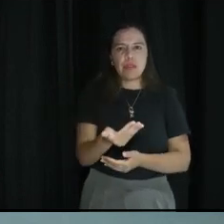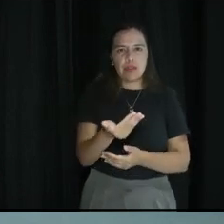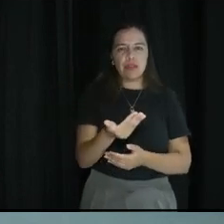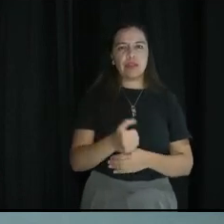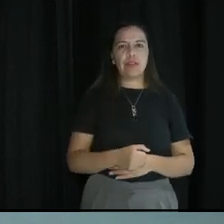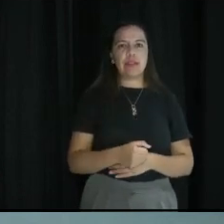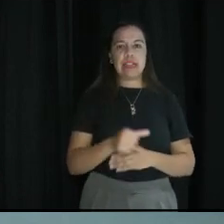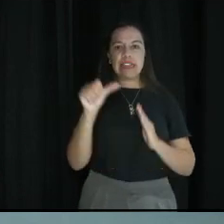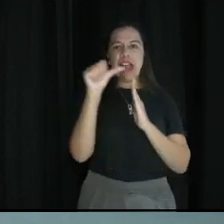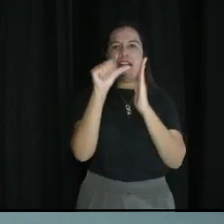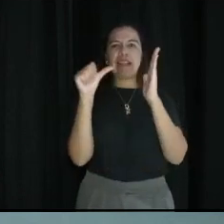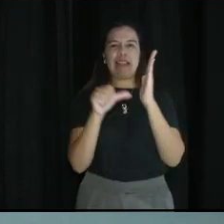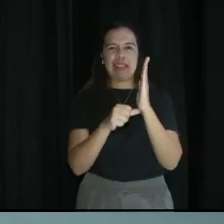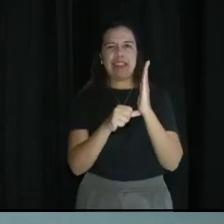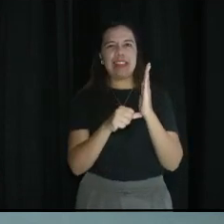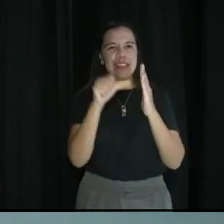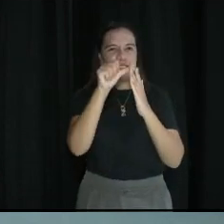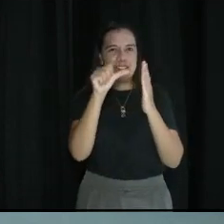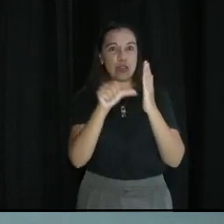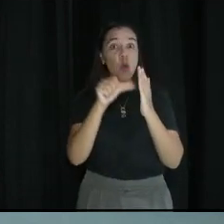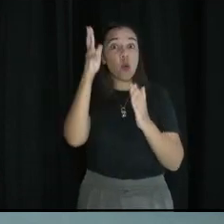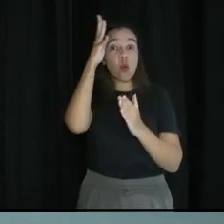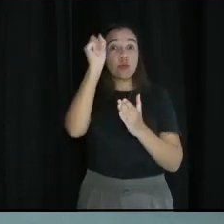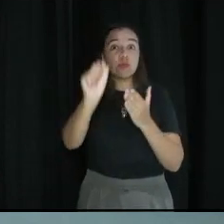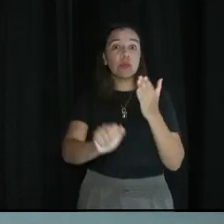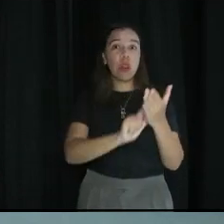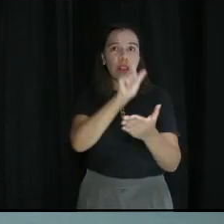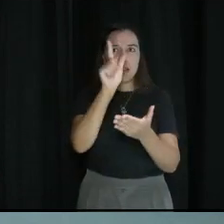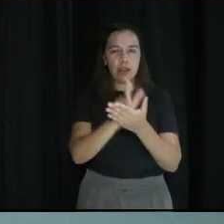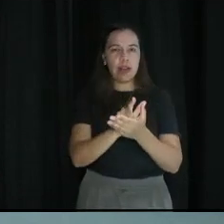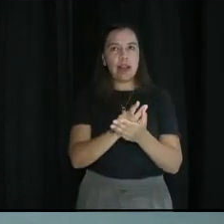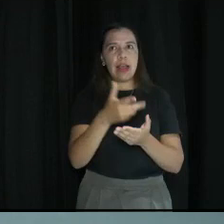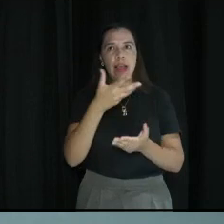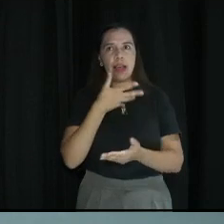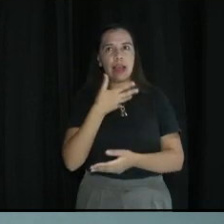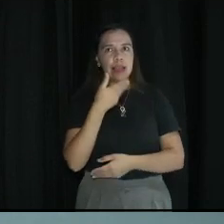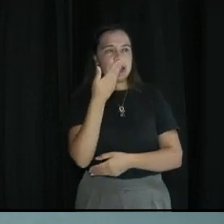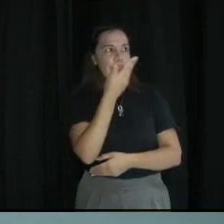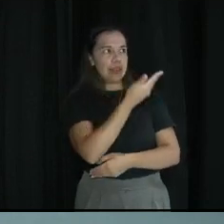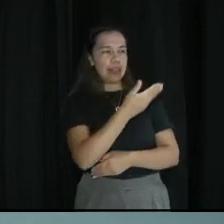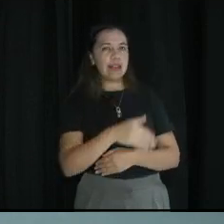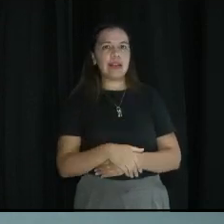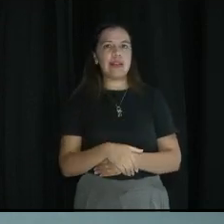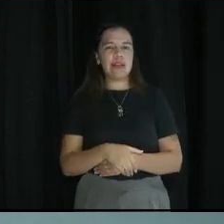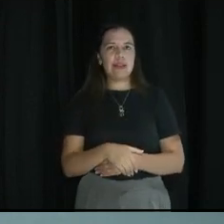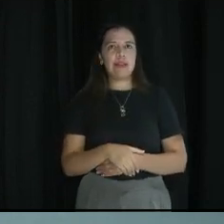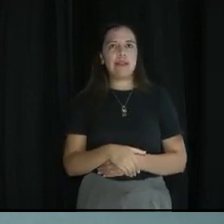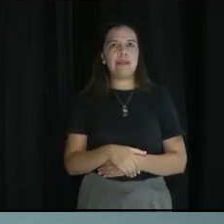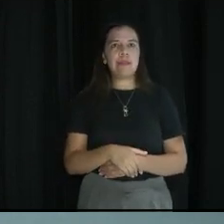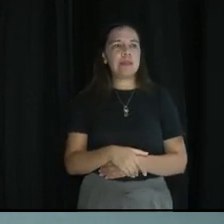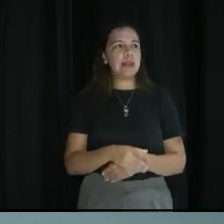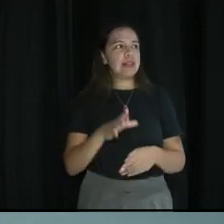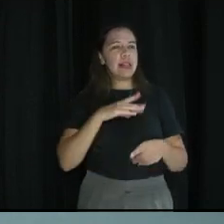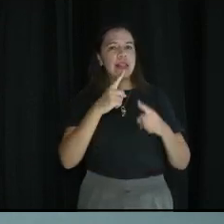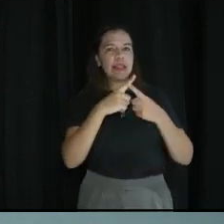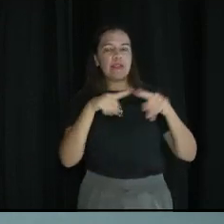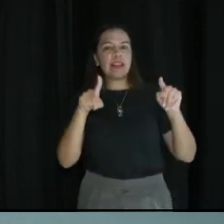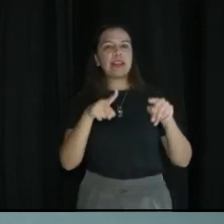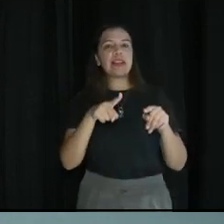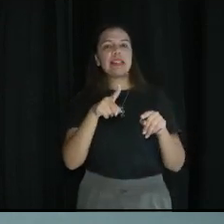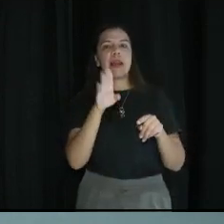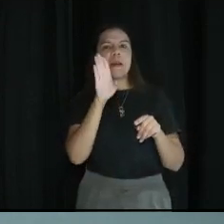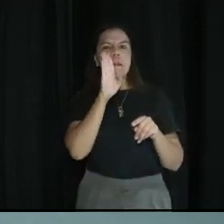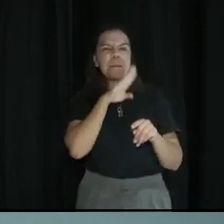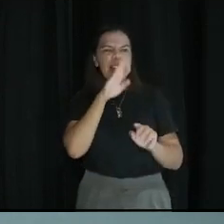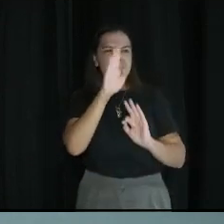de estos artículos, de estos preceptos legales, aquí los tenemos, nosotros hacemos una diferencia muy sencilla. El delito de maltrato animal, siempre